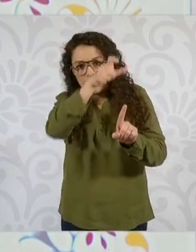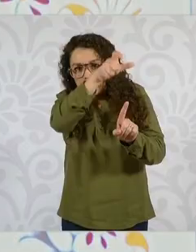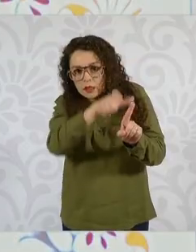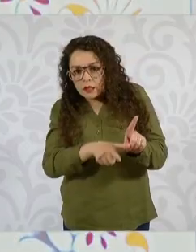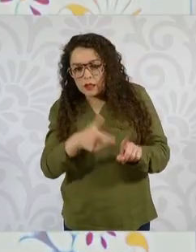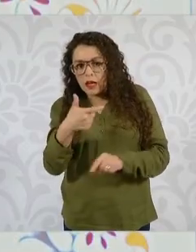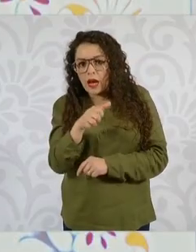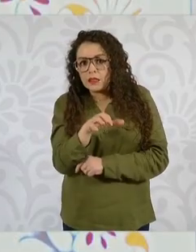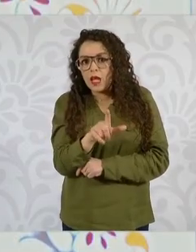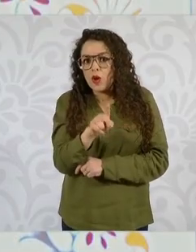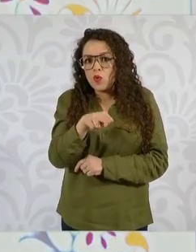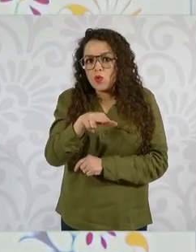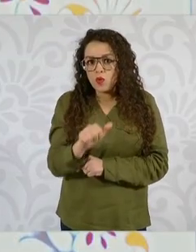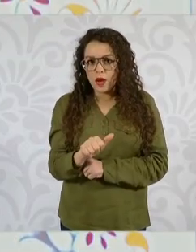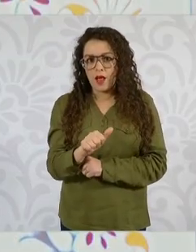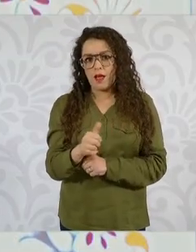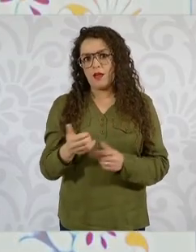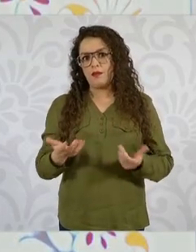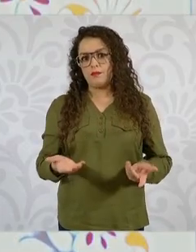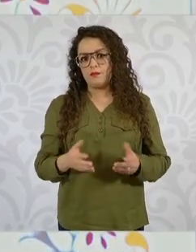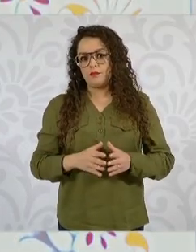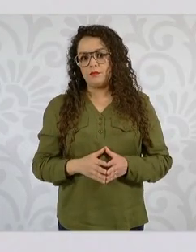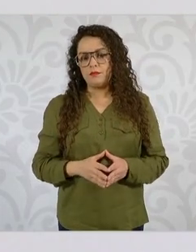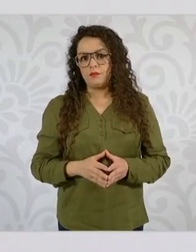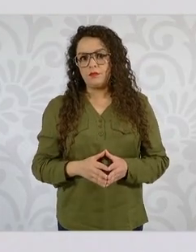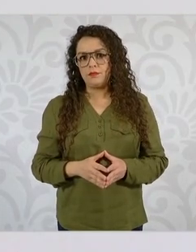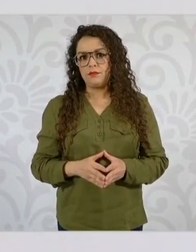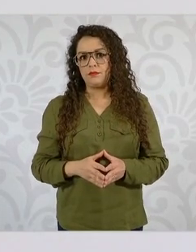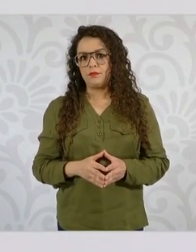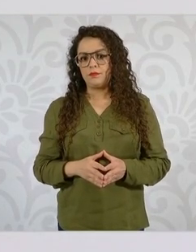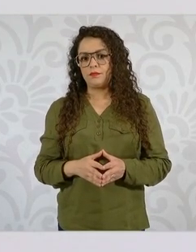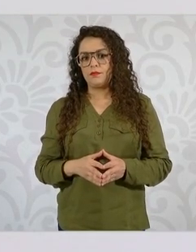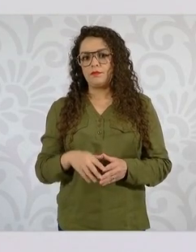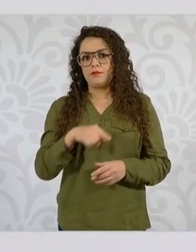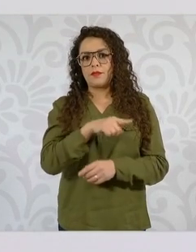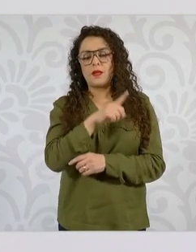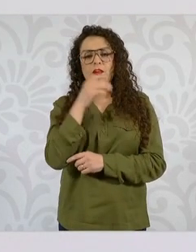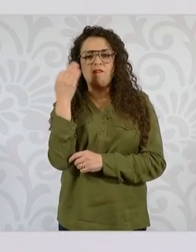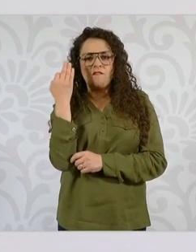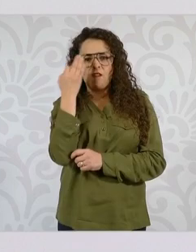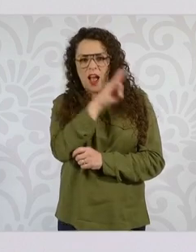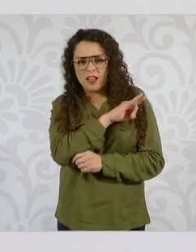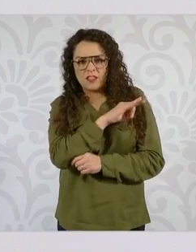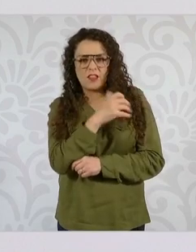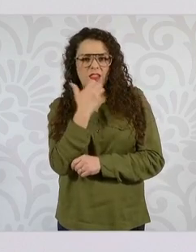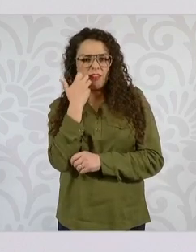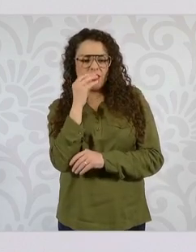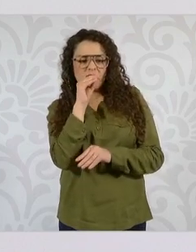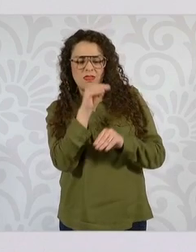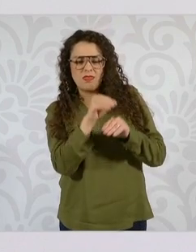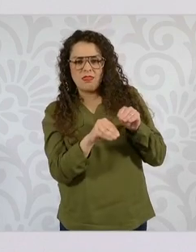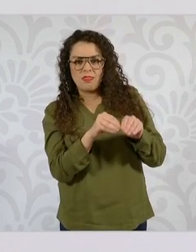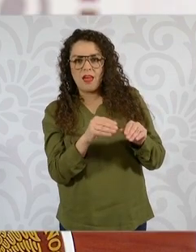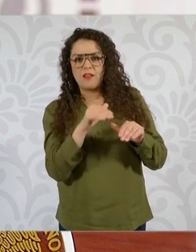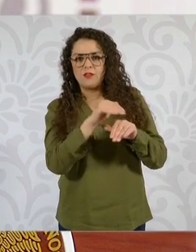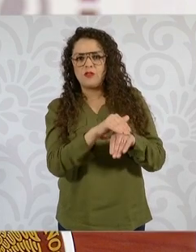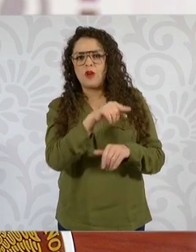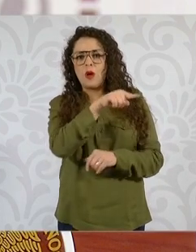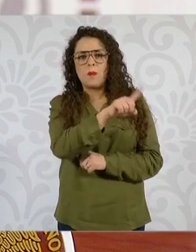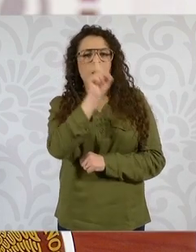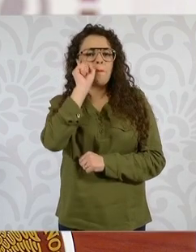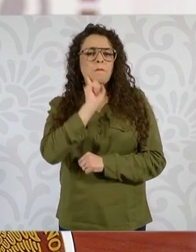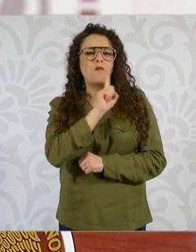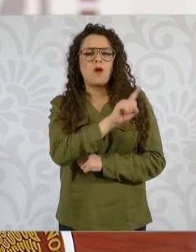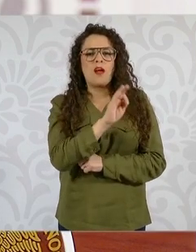del caso del montaje de Floránz Cacés y Vallarta Vallarta se pide